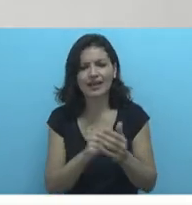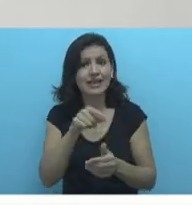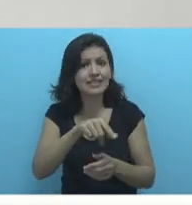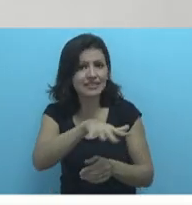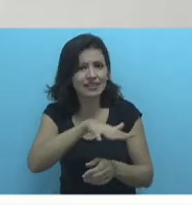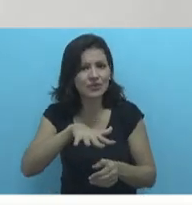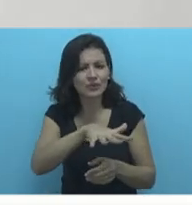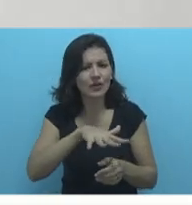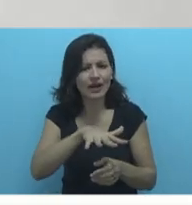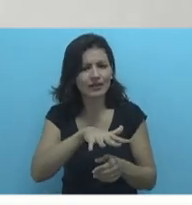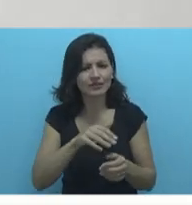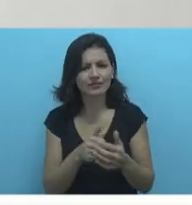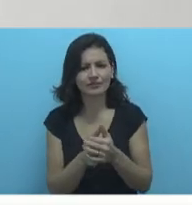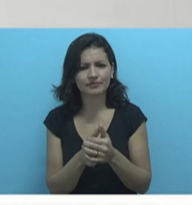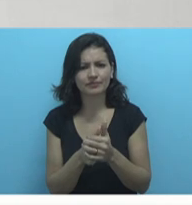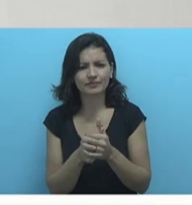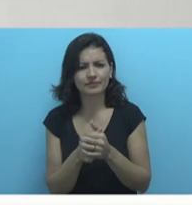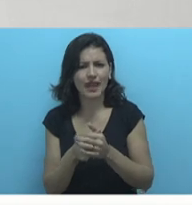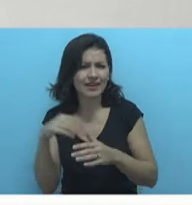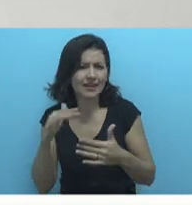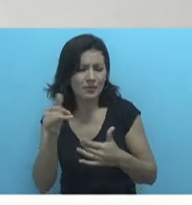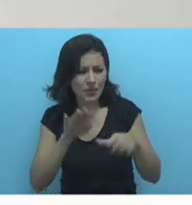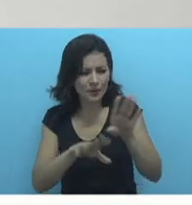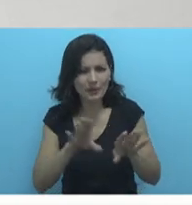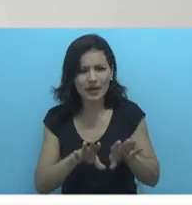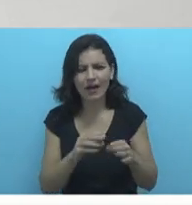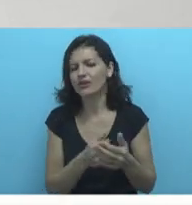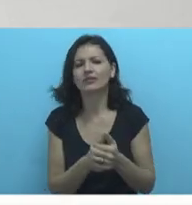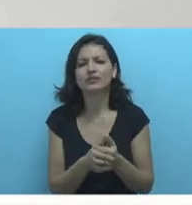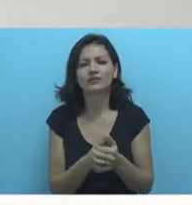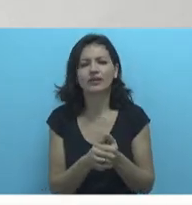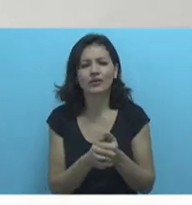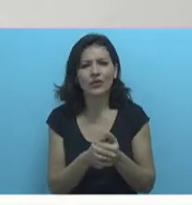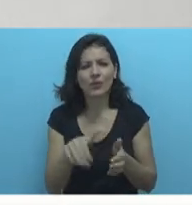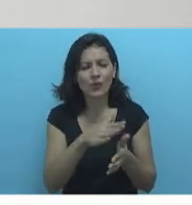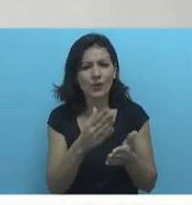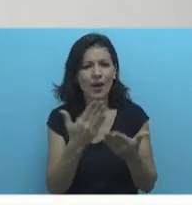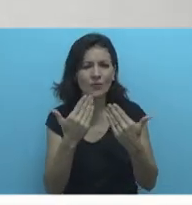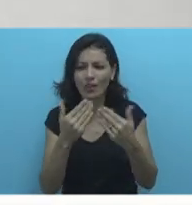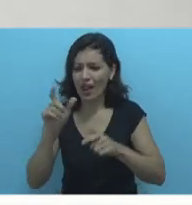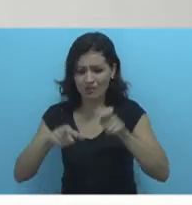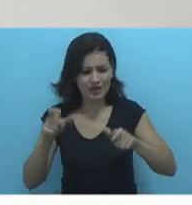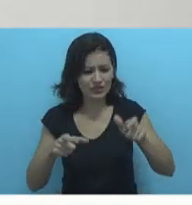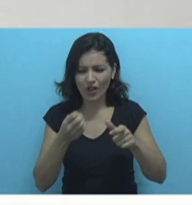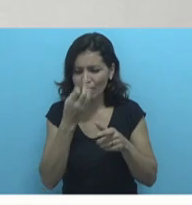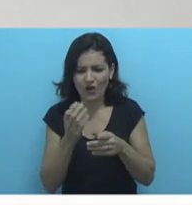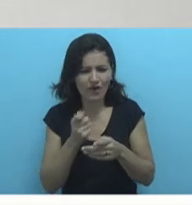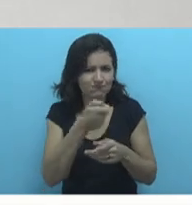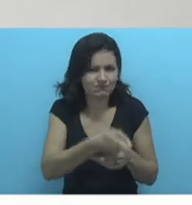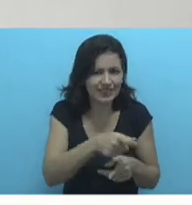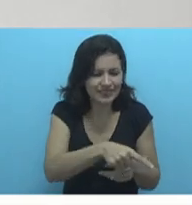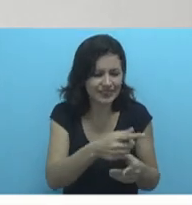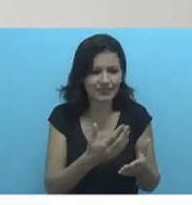ese, como dije, improvisado y lleno de amor, espacio de despedida, me